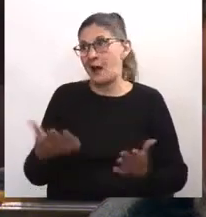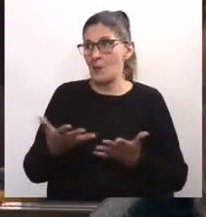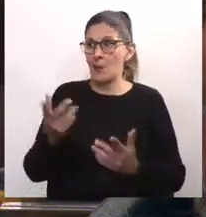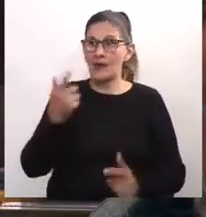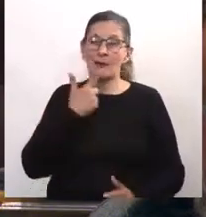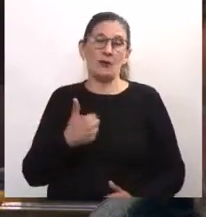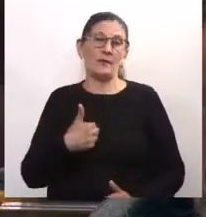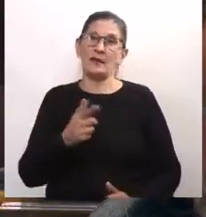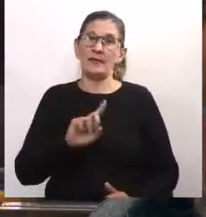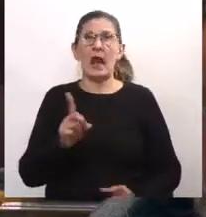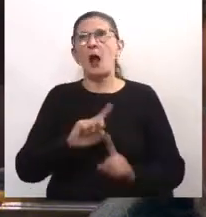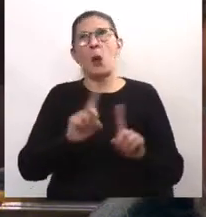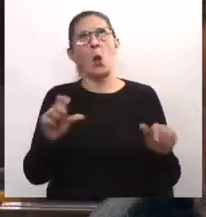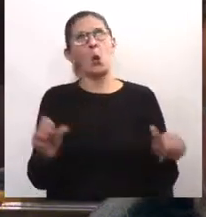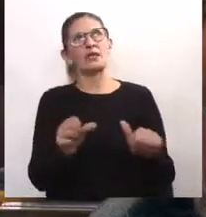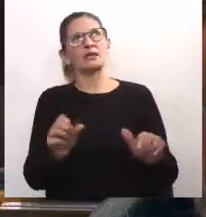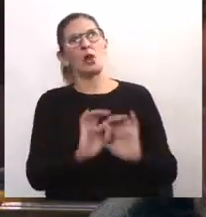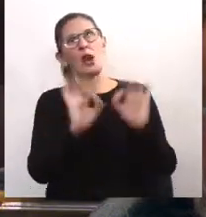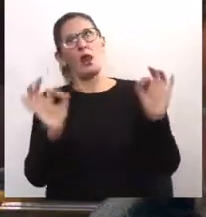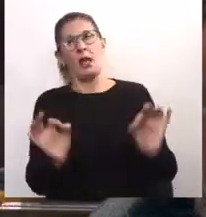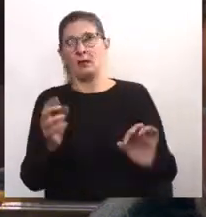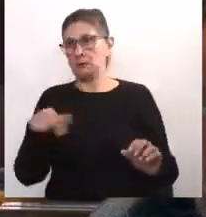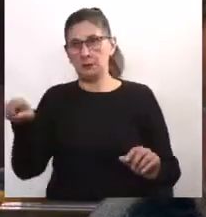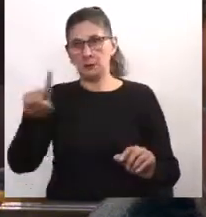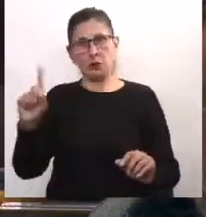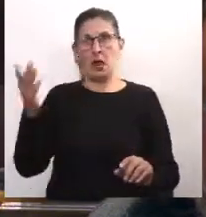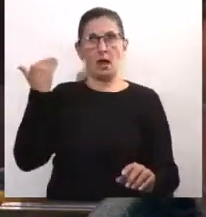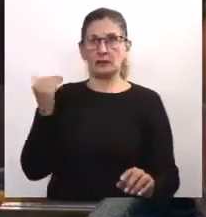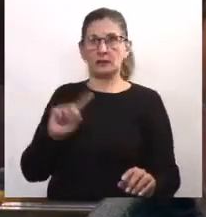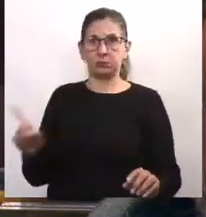que no se hizo cuando nadie lo hizo.